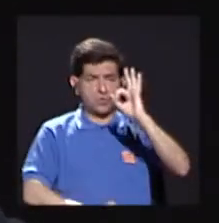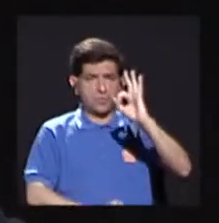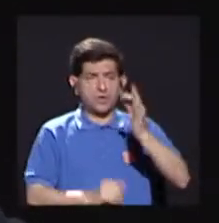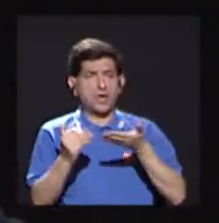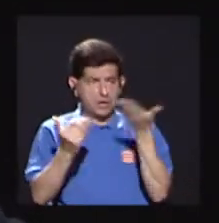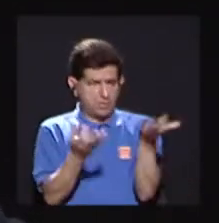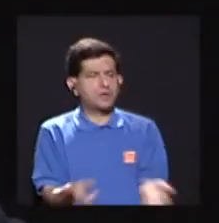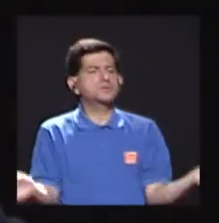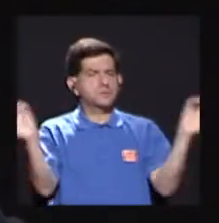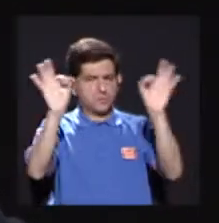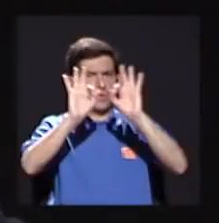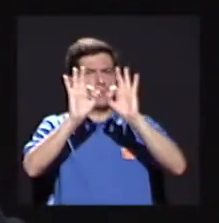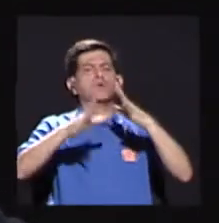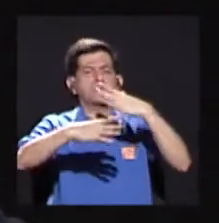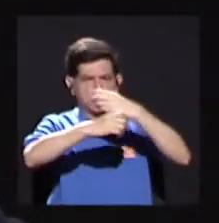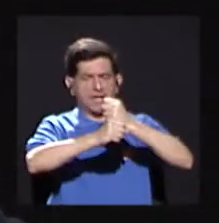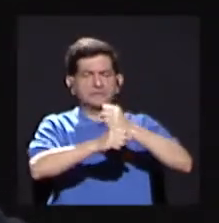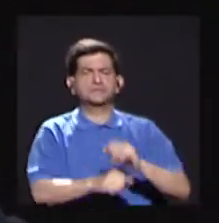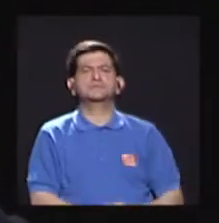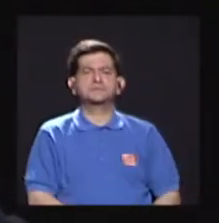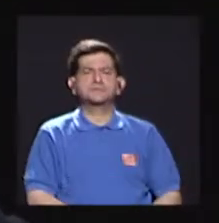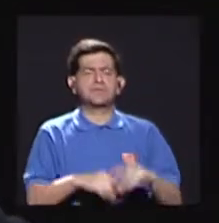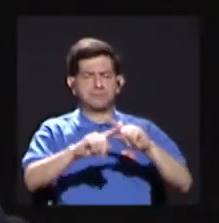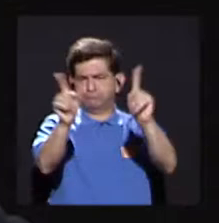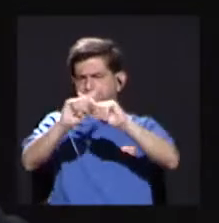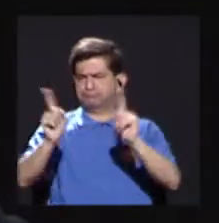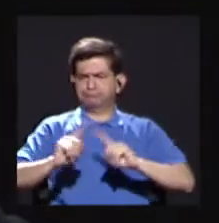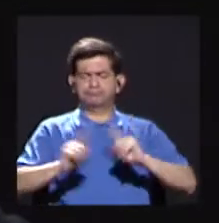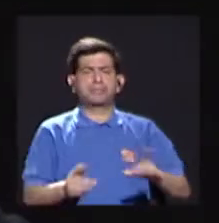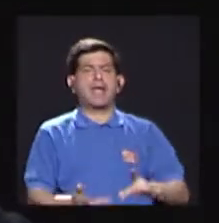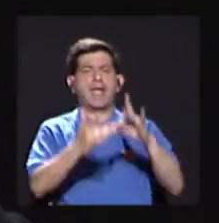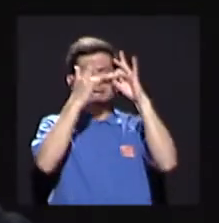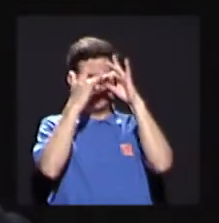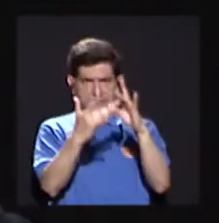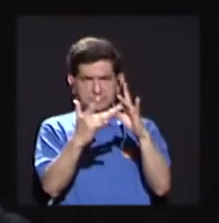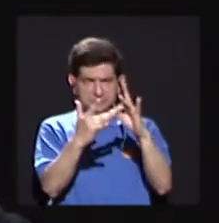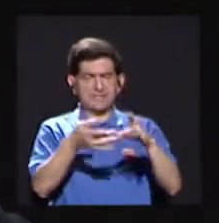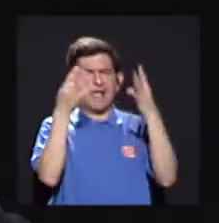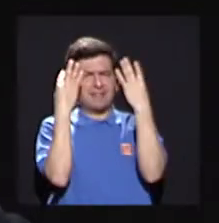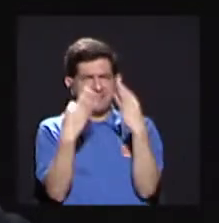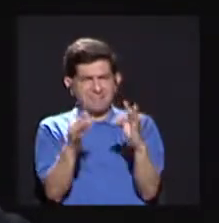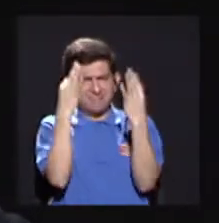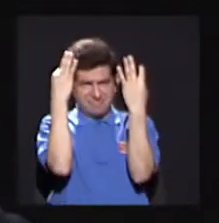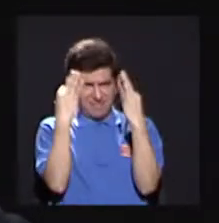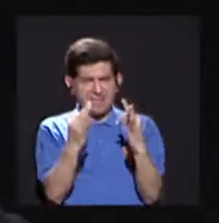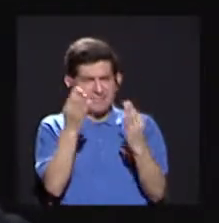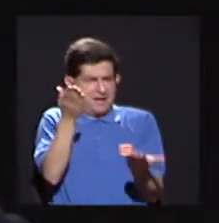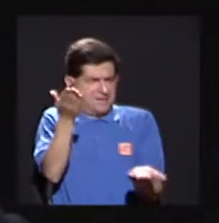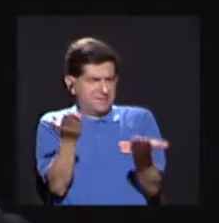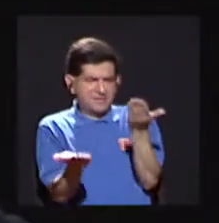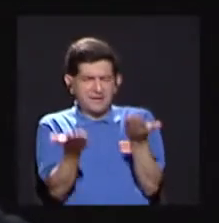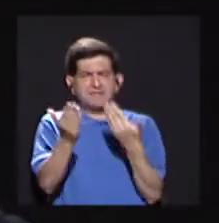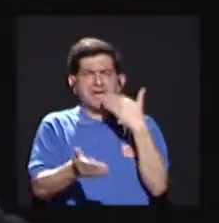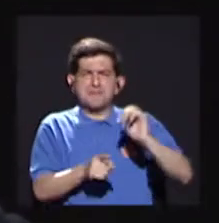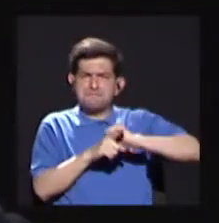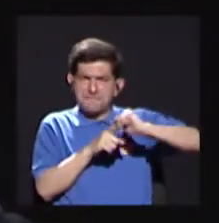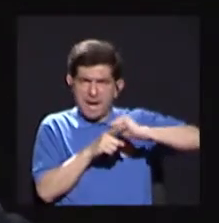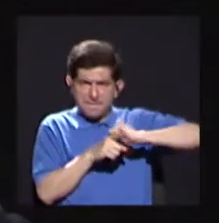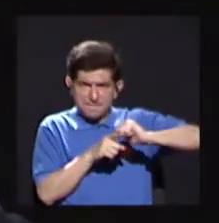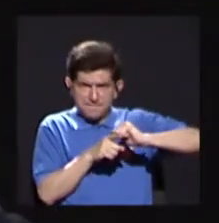cosas importantes se han hecho y muchas especialmente tratando de equilibrar las malas prácticas